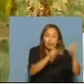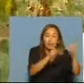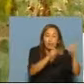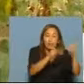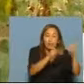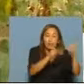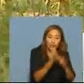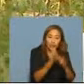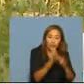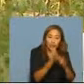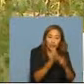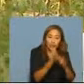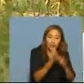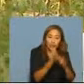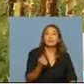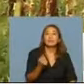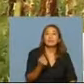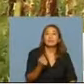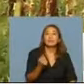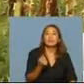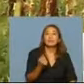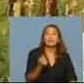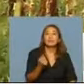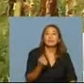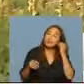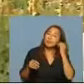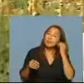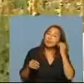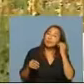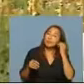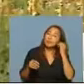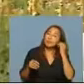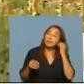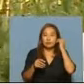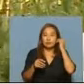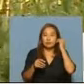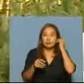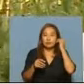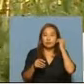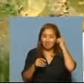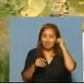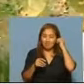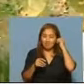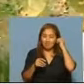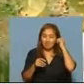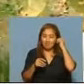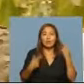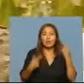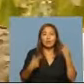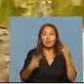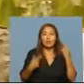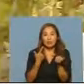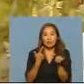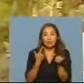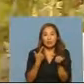las exigencias que tiene propia de la cosecha, para nosotros es un precio